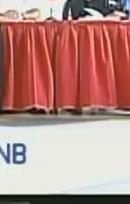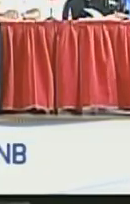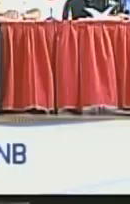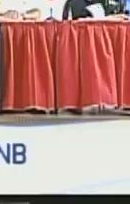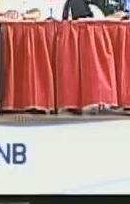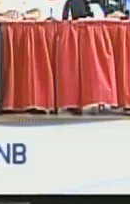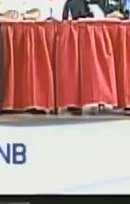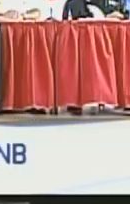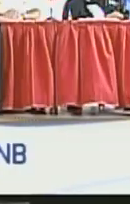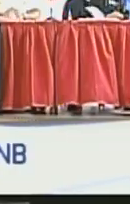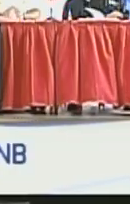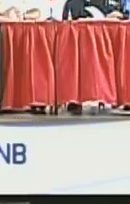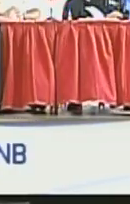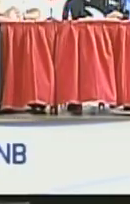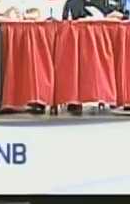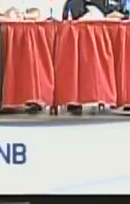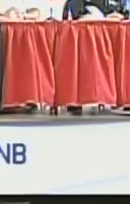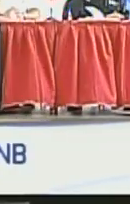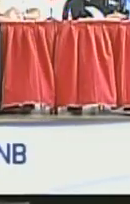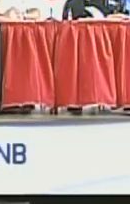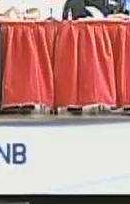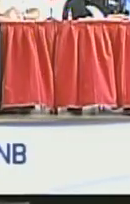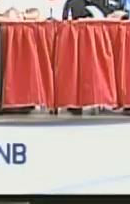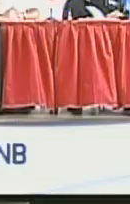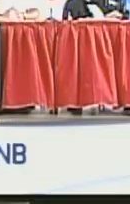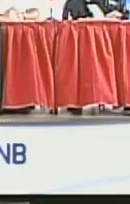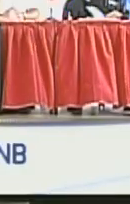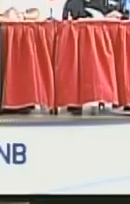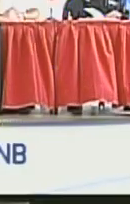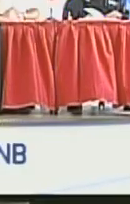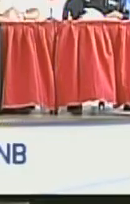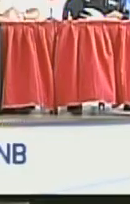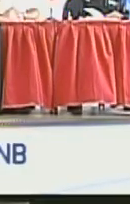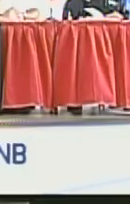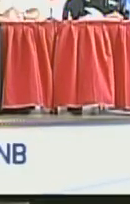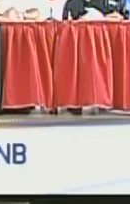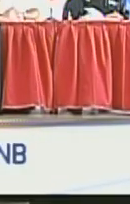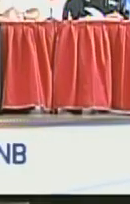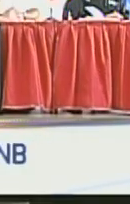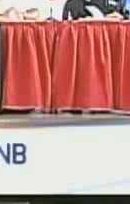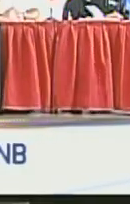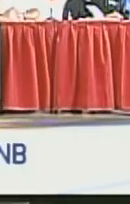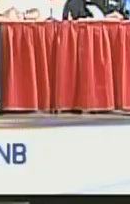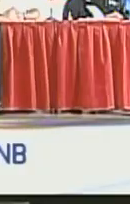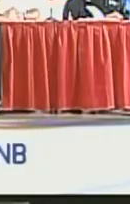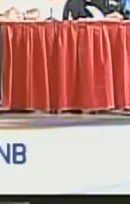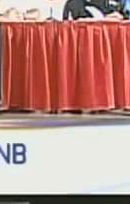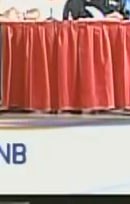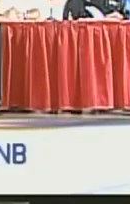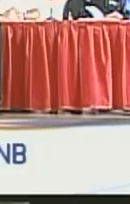pase al estado Monagas para que veamos en esta